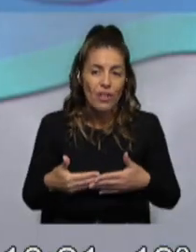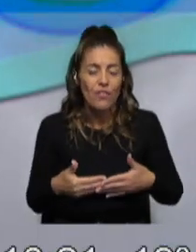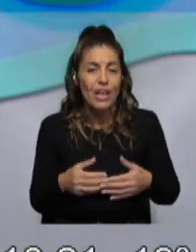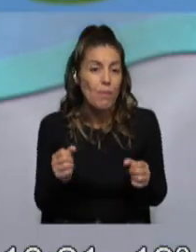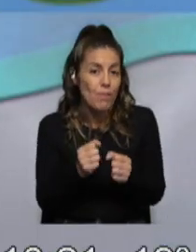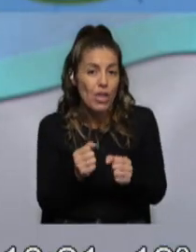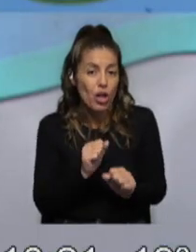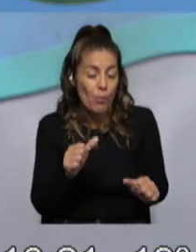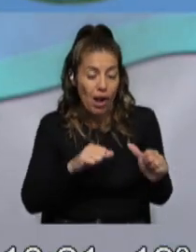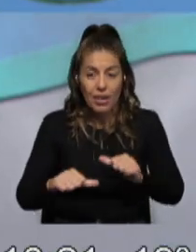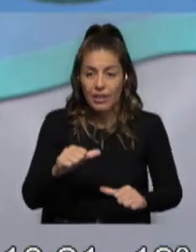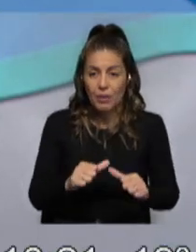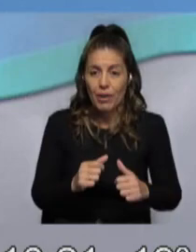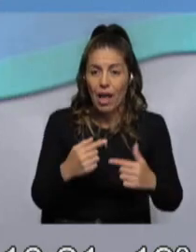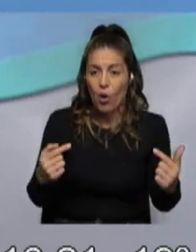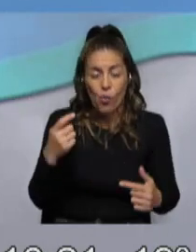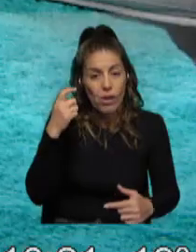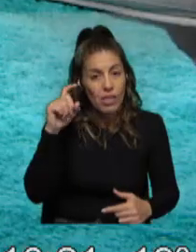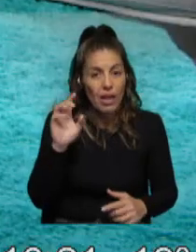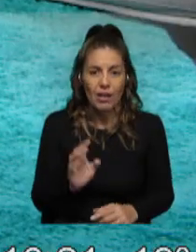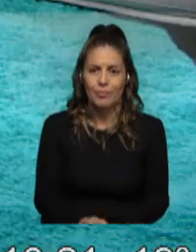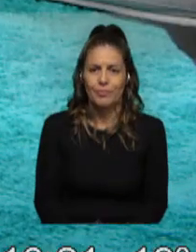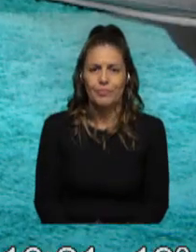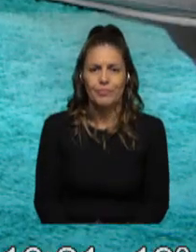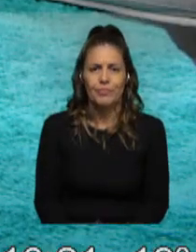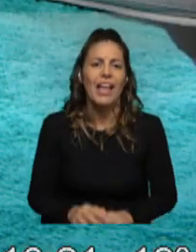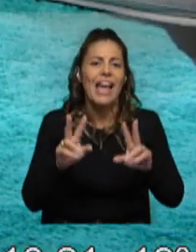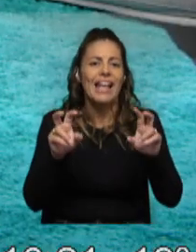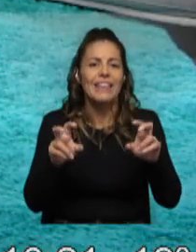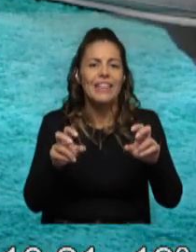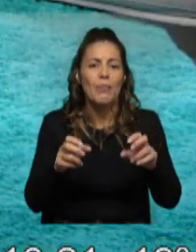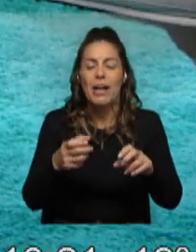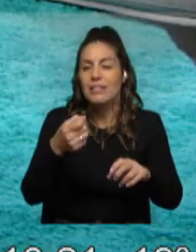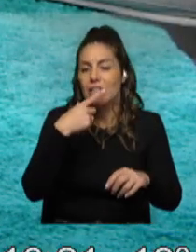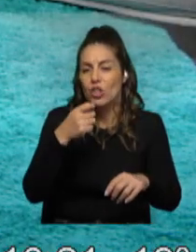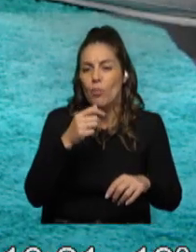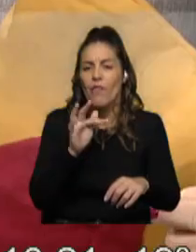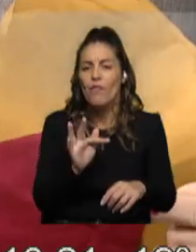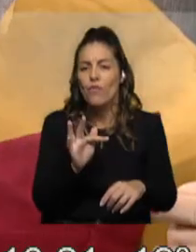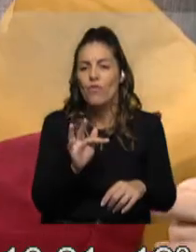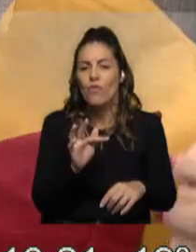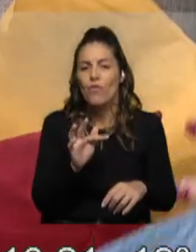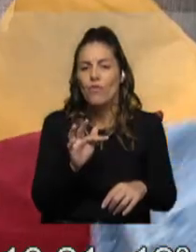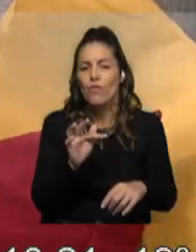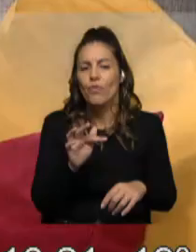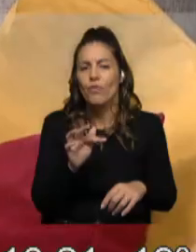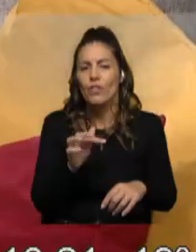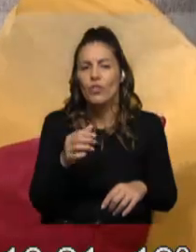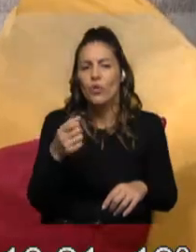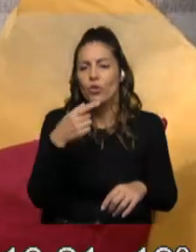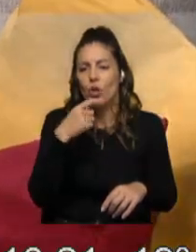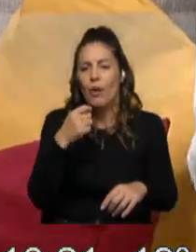lastimar. ¿Algún otro pique necesito? El tema es que, a ver, si toma fluoxetina es... ¿Qué es? Es un